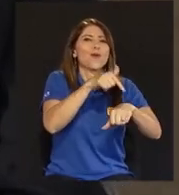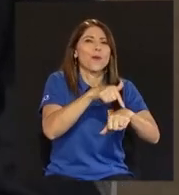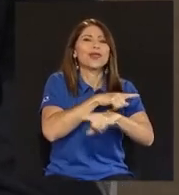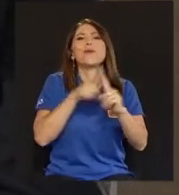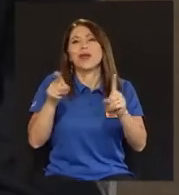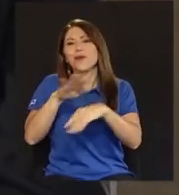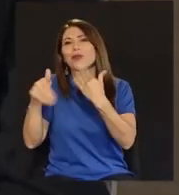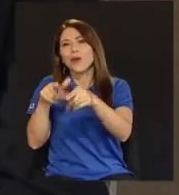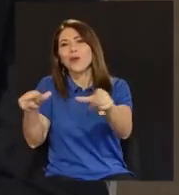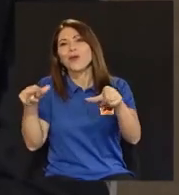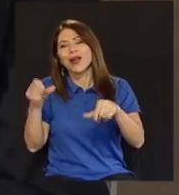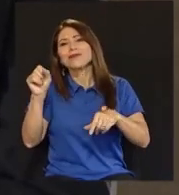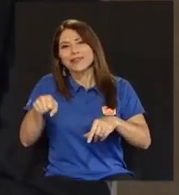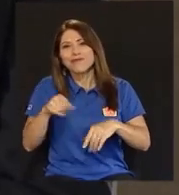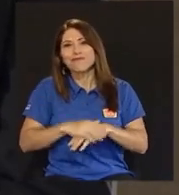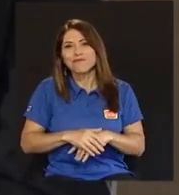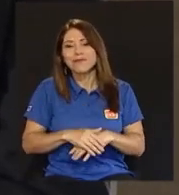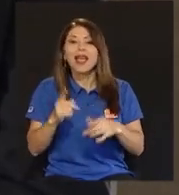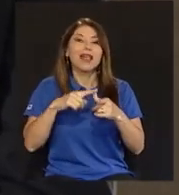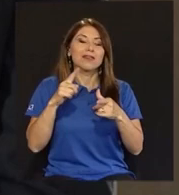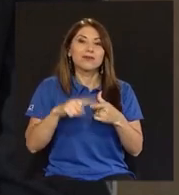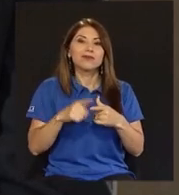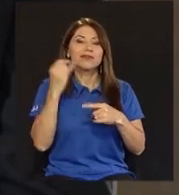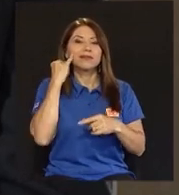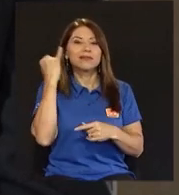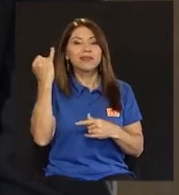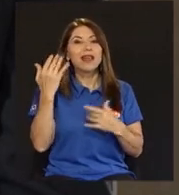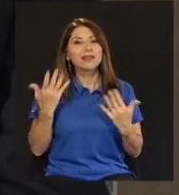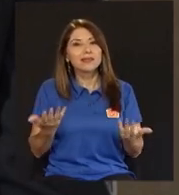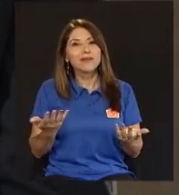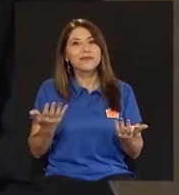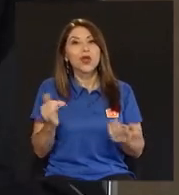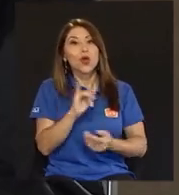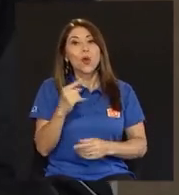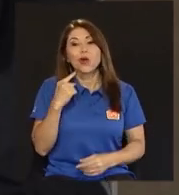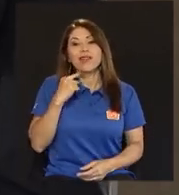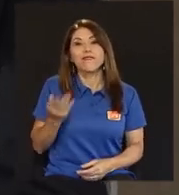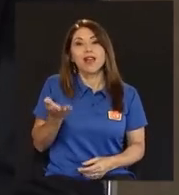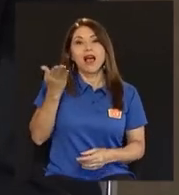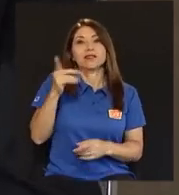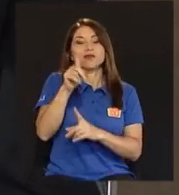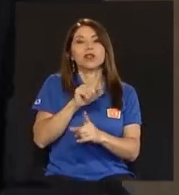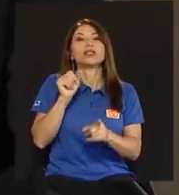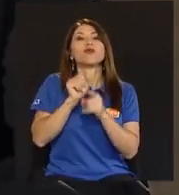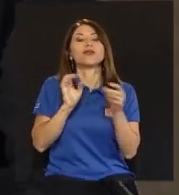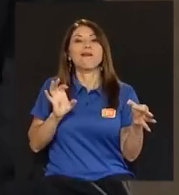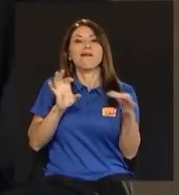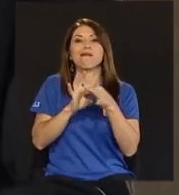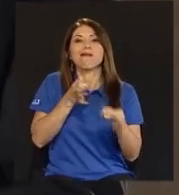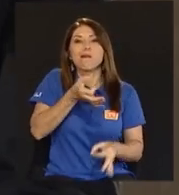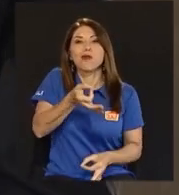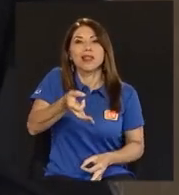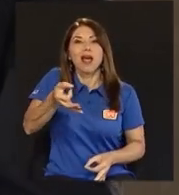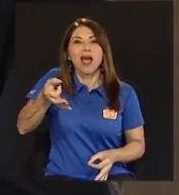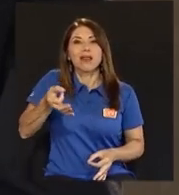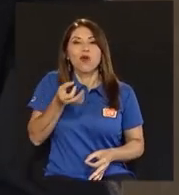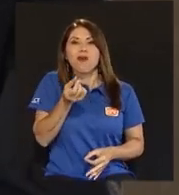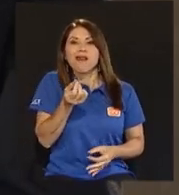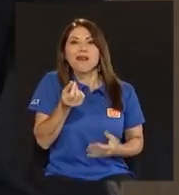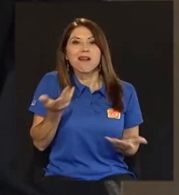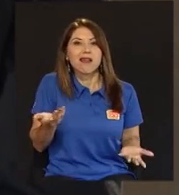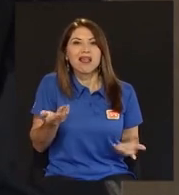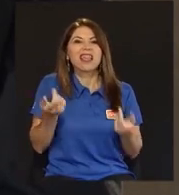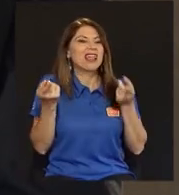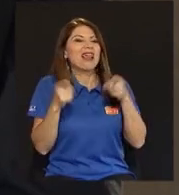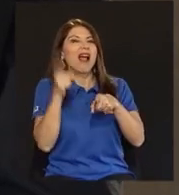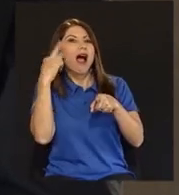plazo hay otros enfoques. Entonces, la idea es que, como la inflación es un fenómeno monetario, entonces, ¿qué causa la inflación? La inflación lo